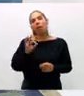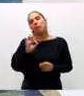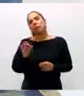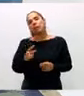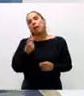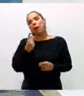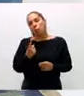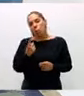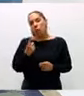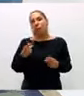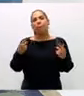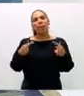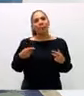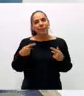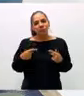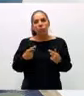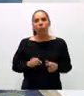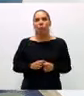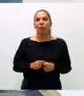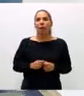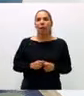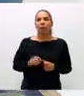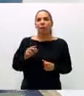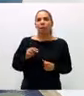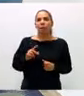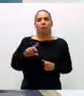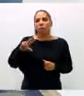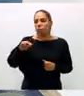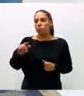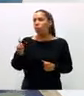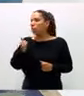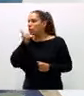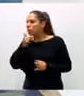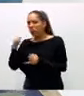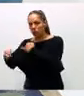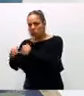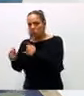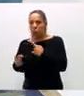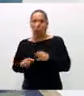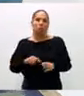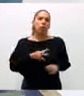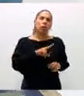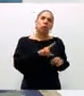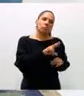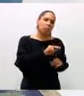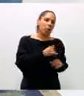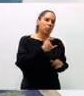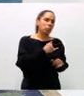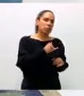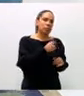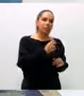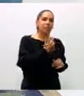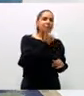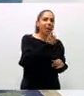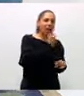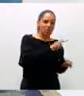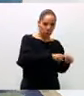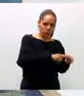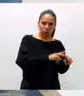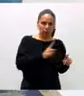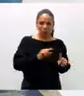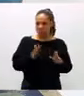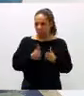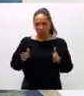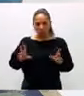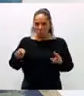persona neutral que modera, digamos, el diálogo. Fíjense cómo esta persona